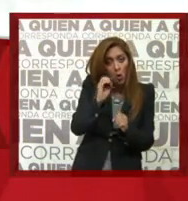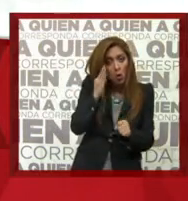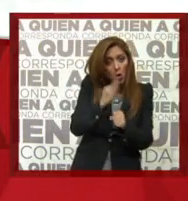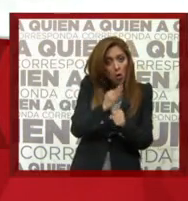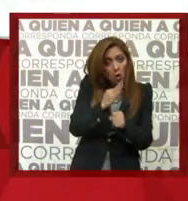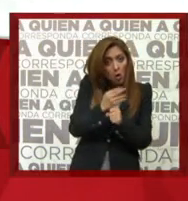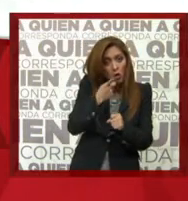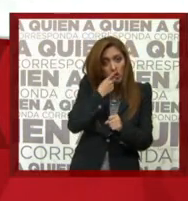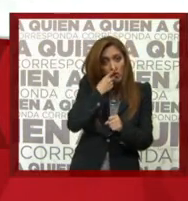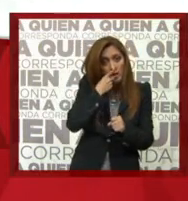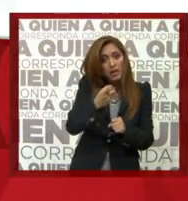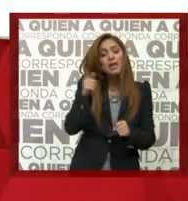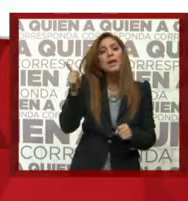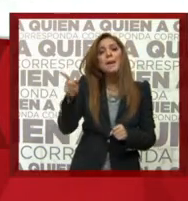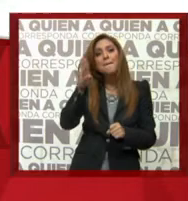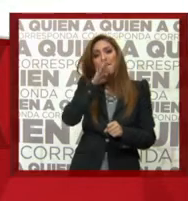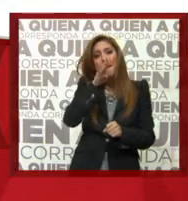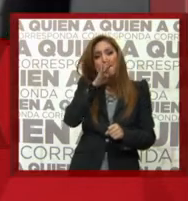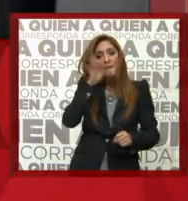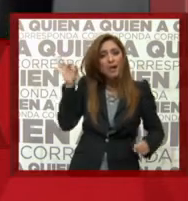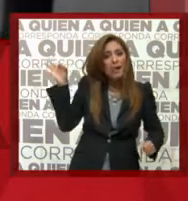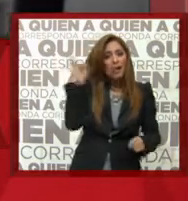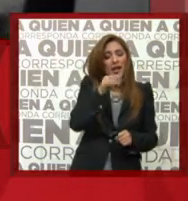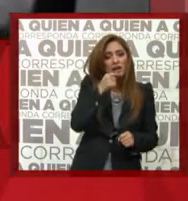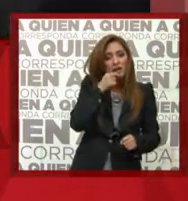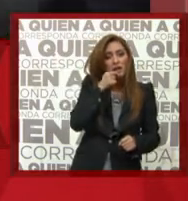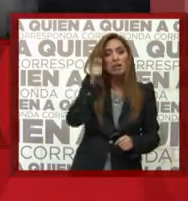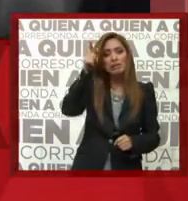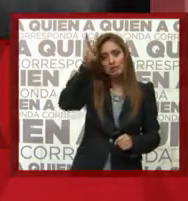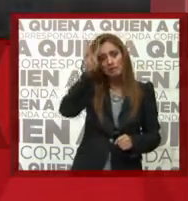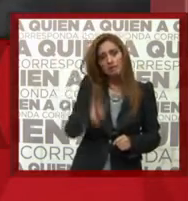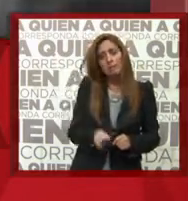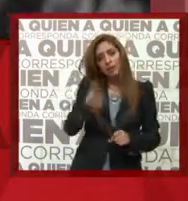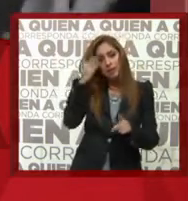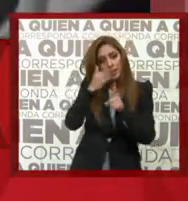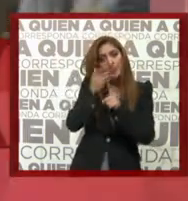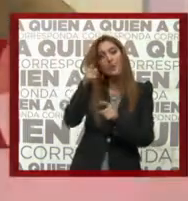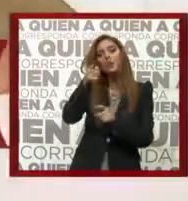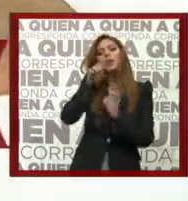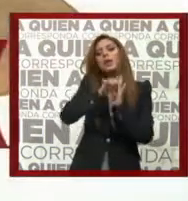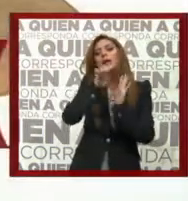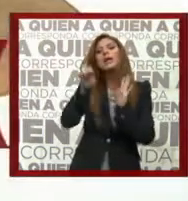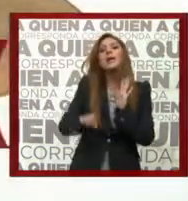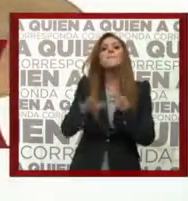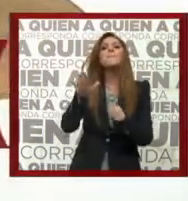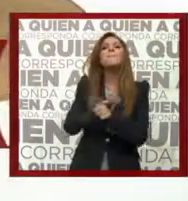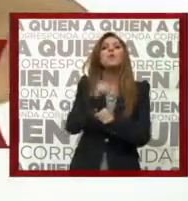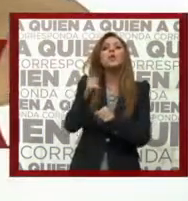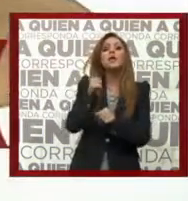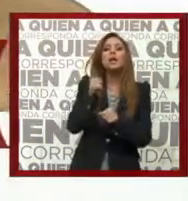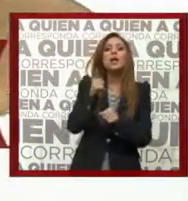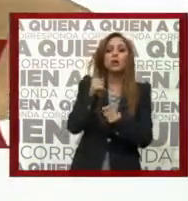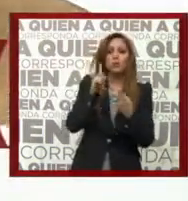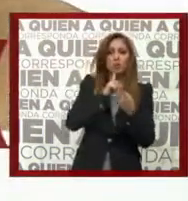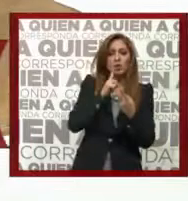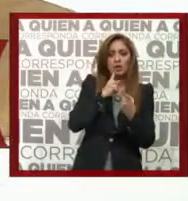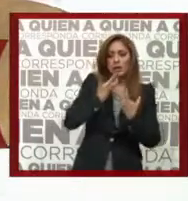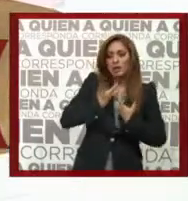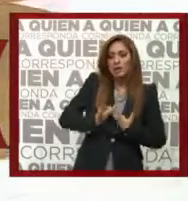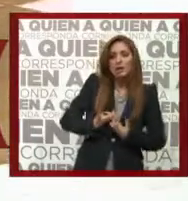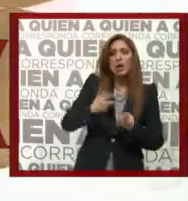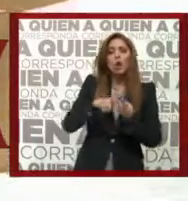decimos, la mamá envenena al niño, esa es una realidad objetiva. Ahora vete a ver por qué. Si es una mujer frustrada, una